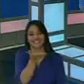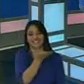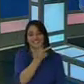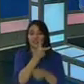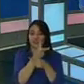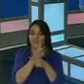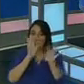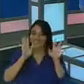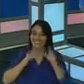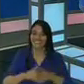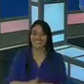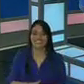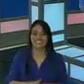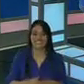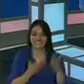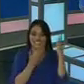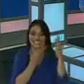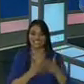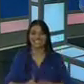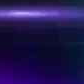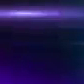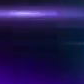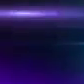mucho el mosco. Adelante, Capi.